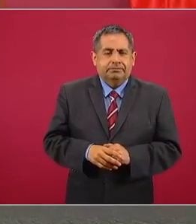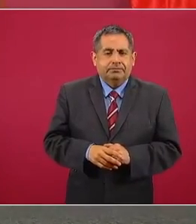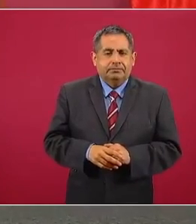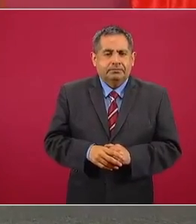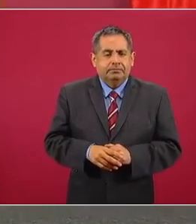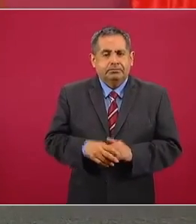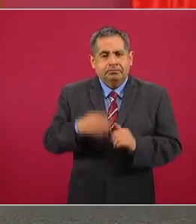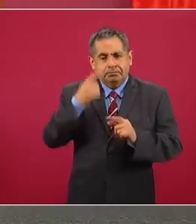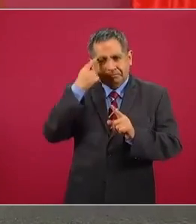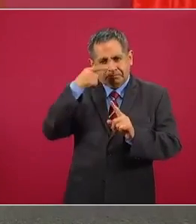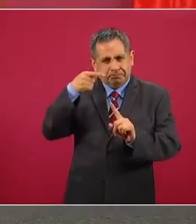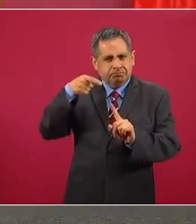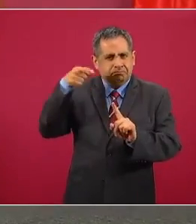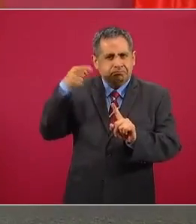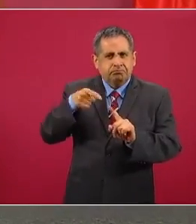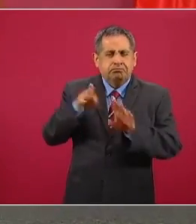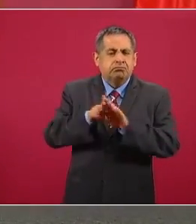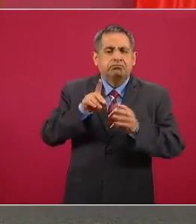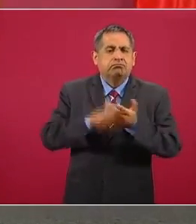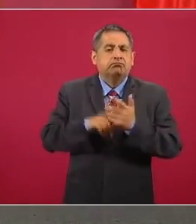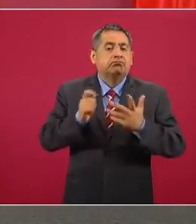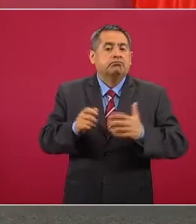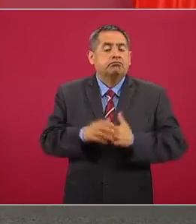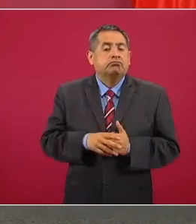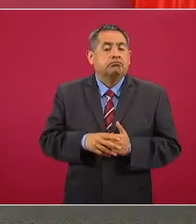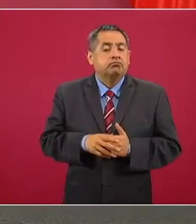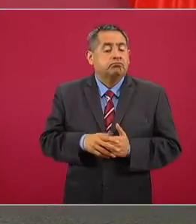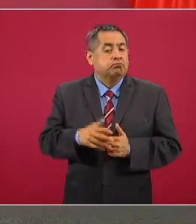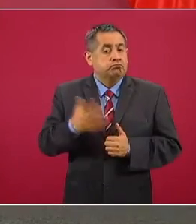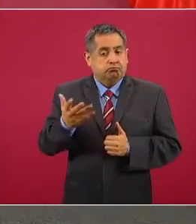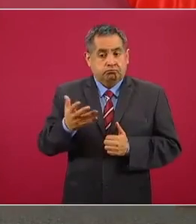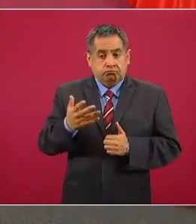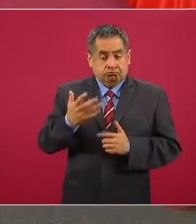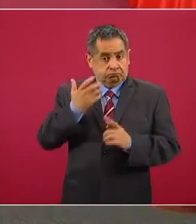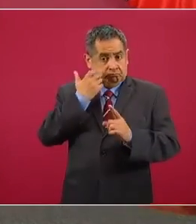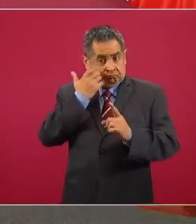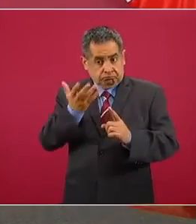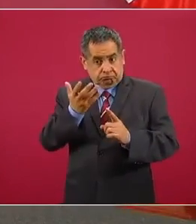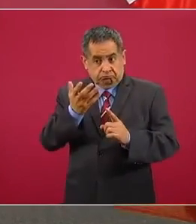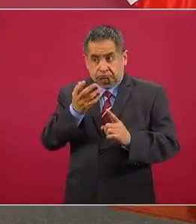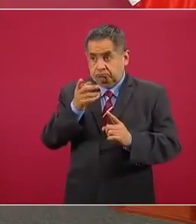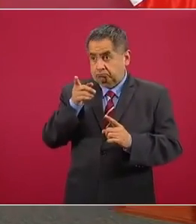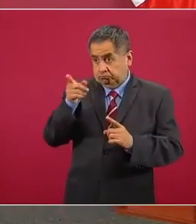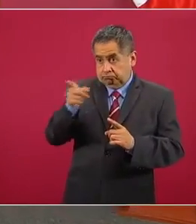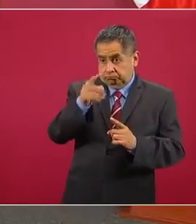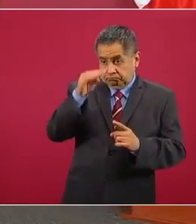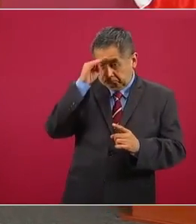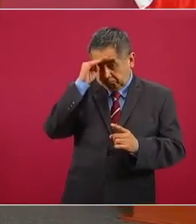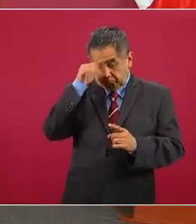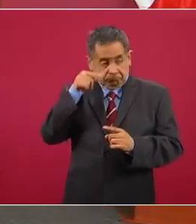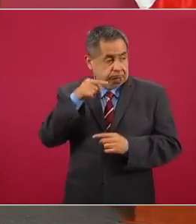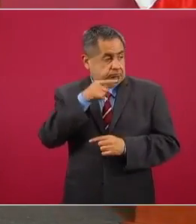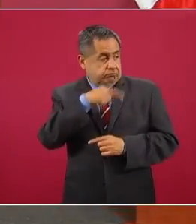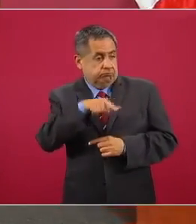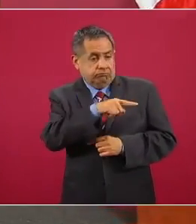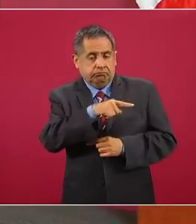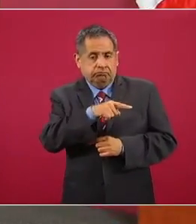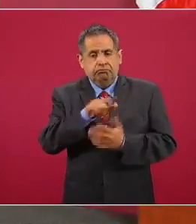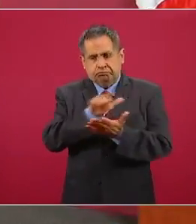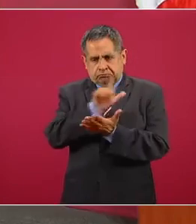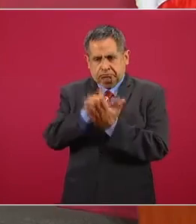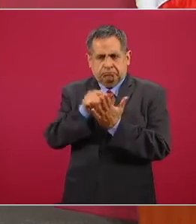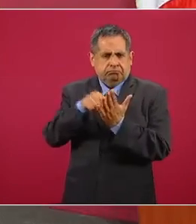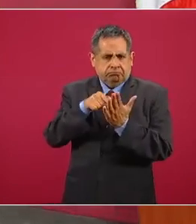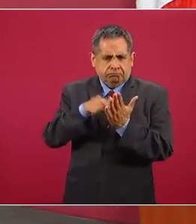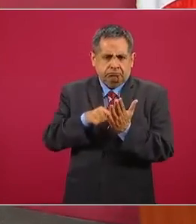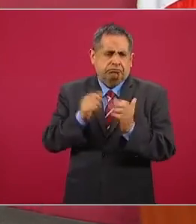En esencia es, ¿quieres que se juzgue de conformidad con la